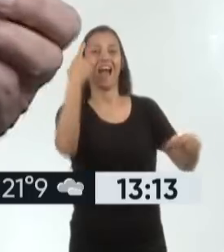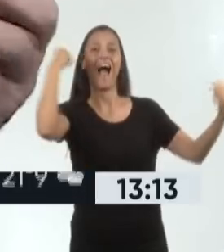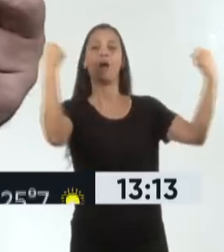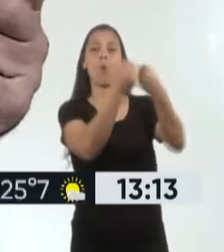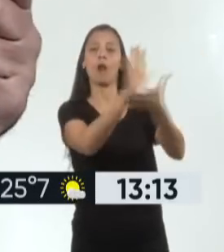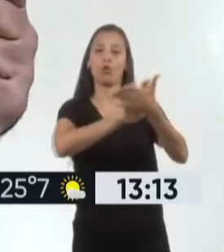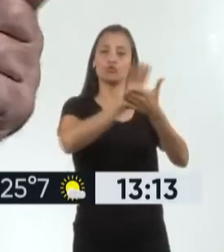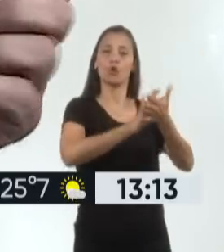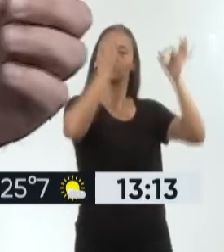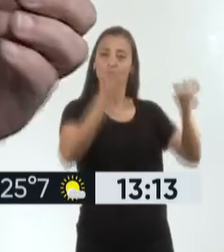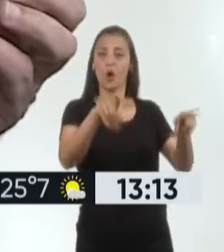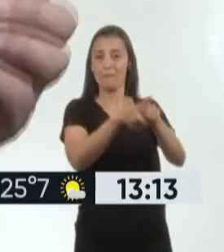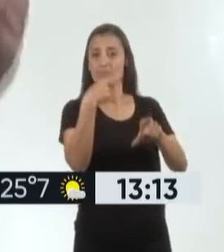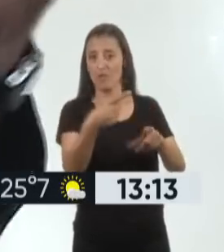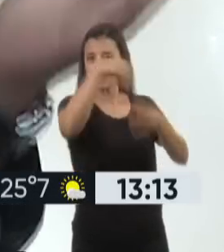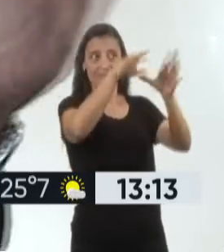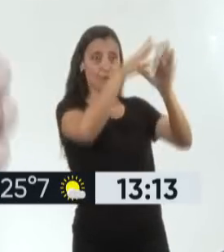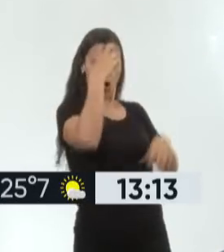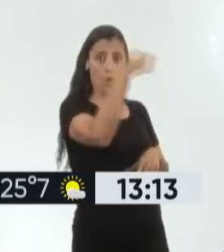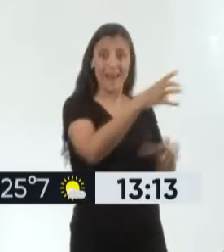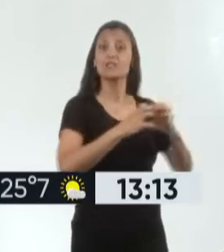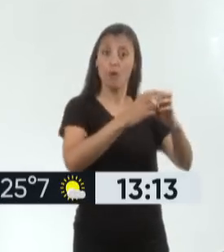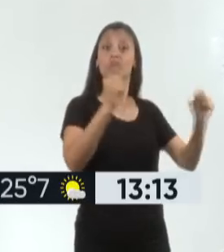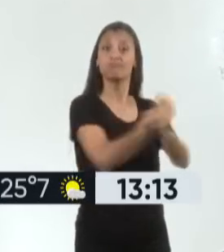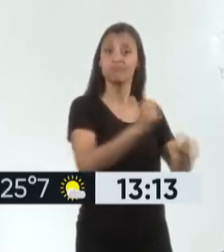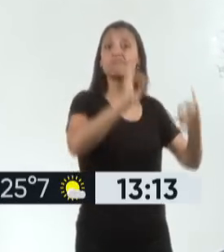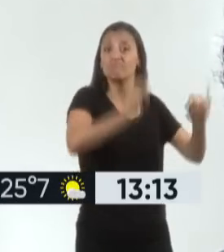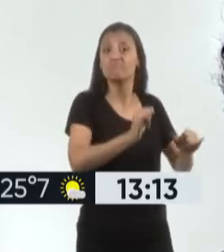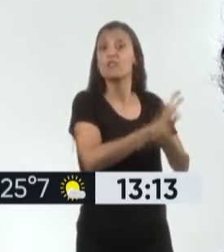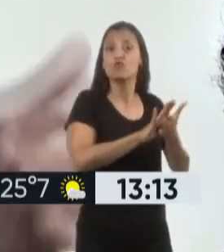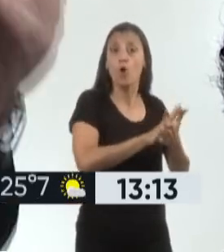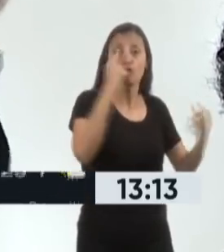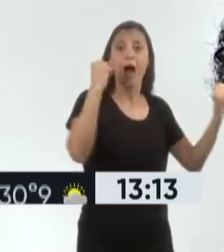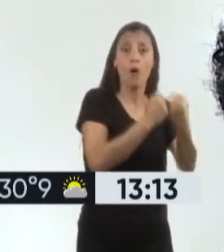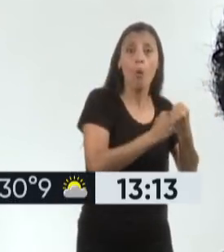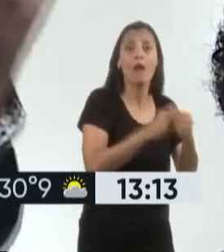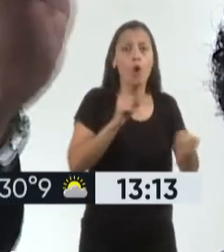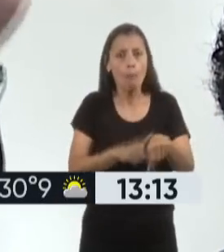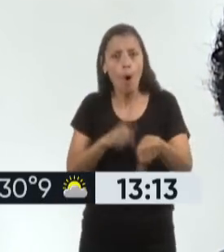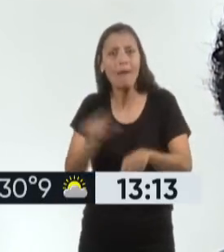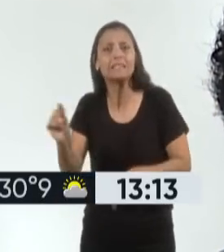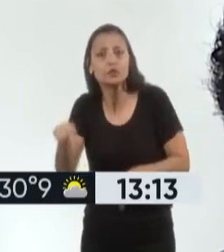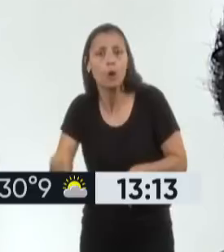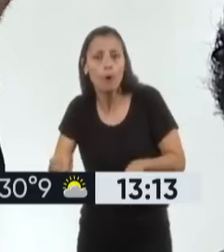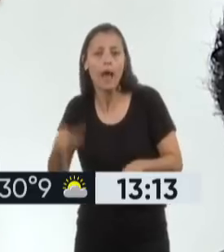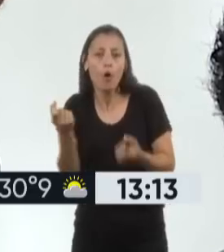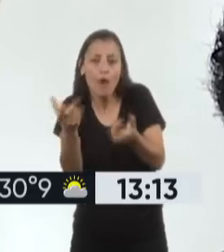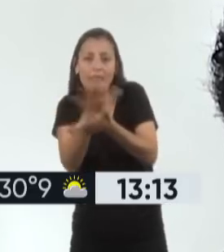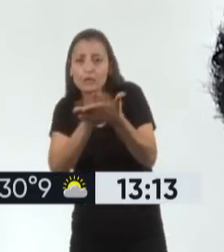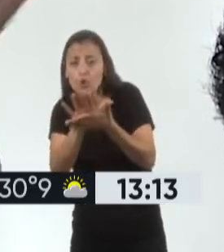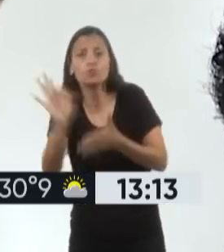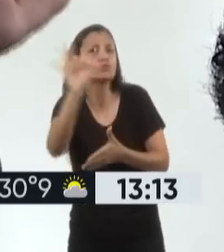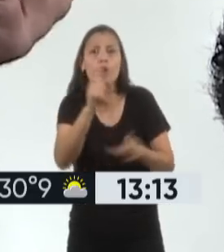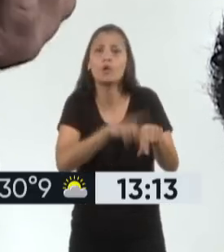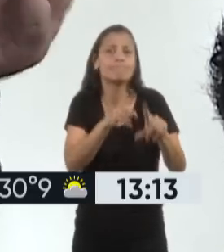tal cual como lo acaba de decir, es decir, en el Congreso, ¿O esto puede llegar a estirarse, a prolongarse?